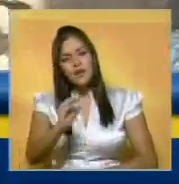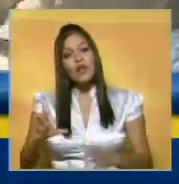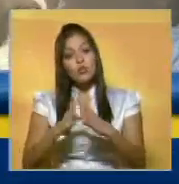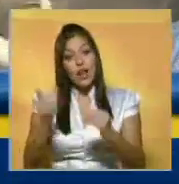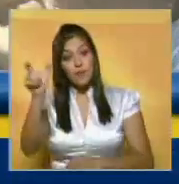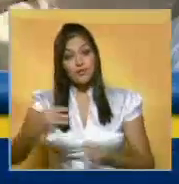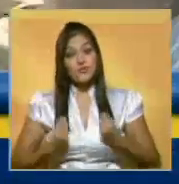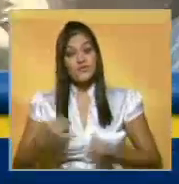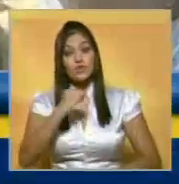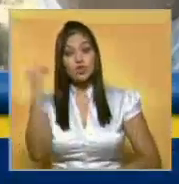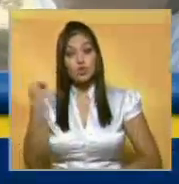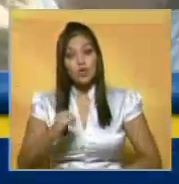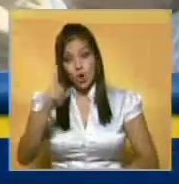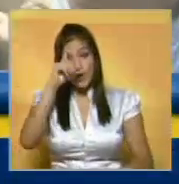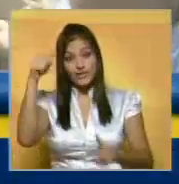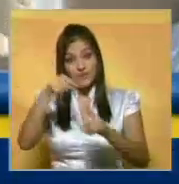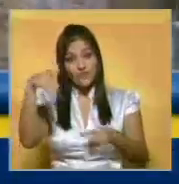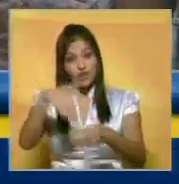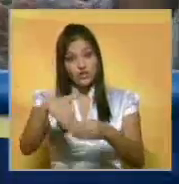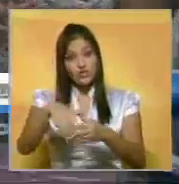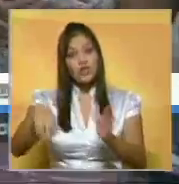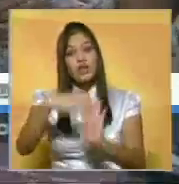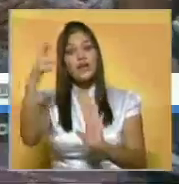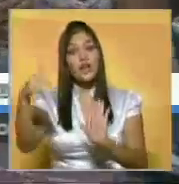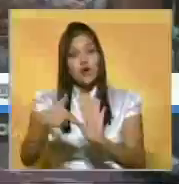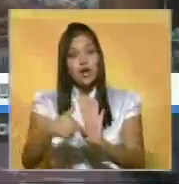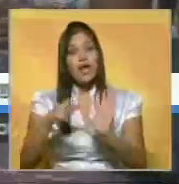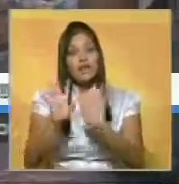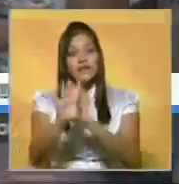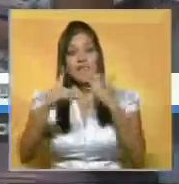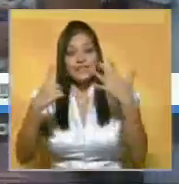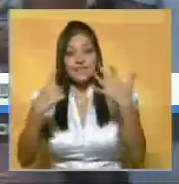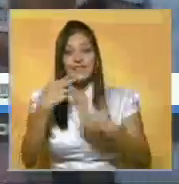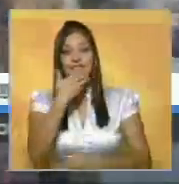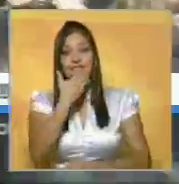todos los zulianos a centrarse en las elecciones regionales del 16 de diciembre.